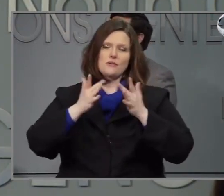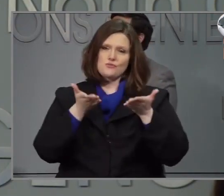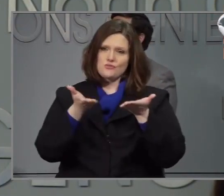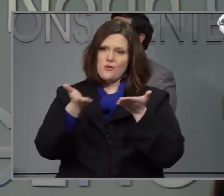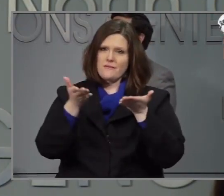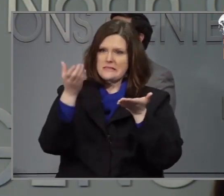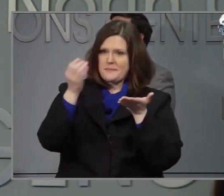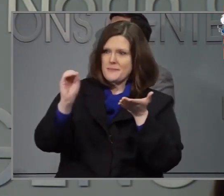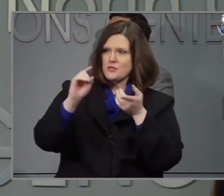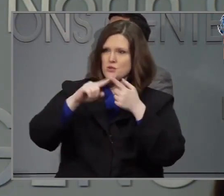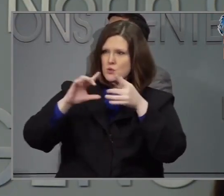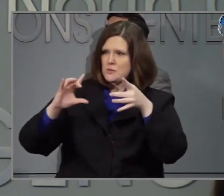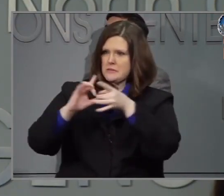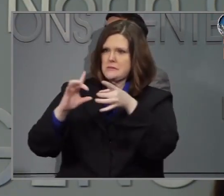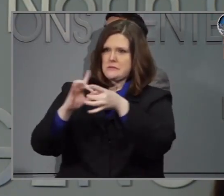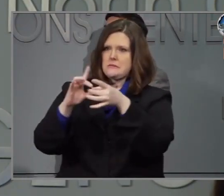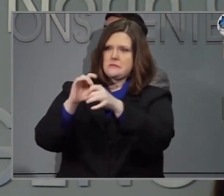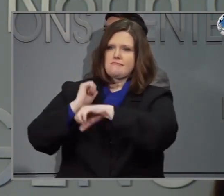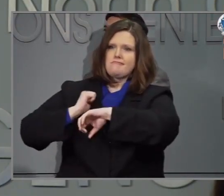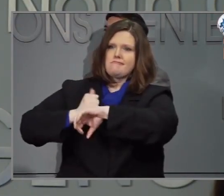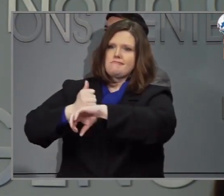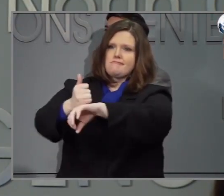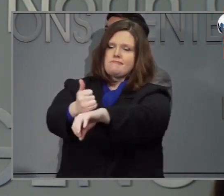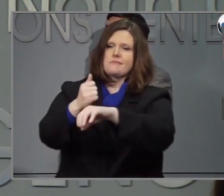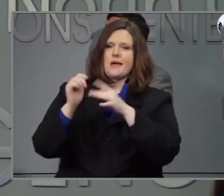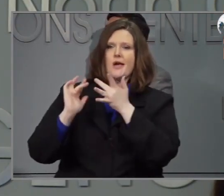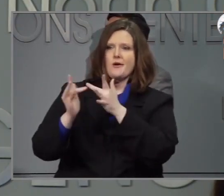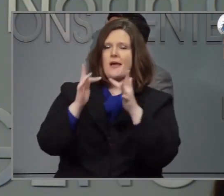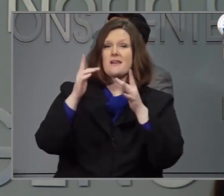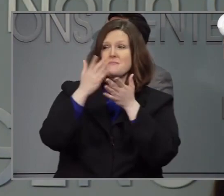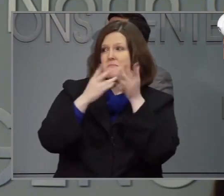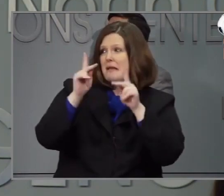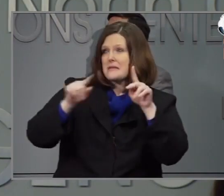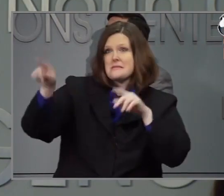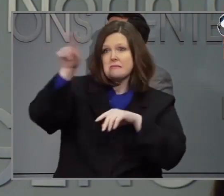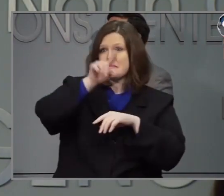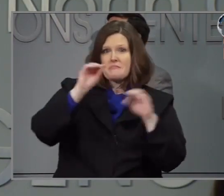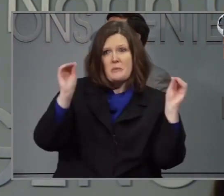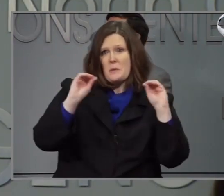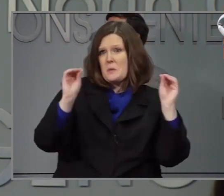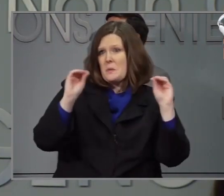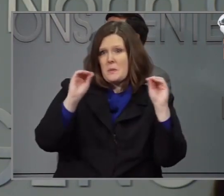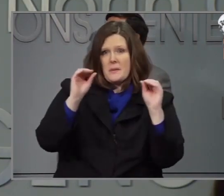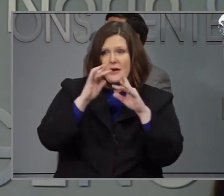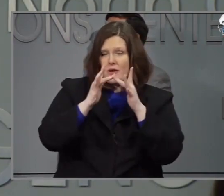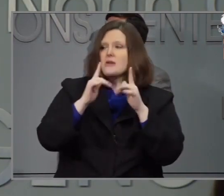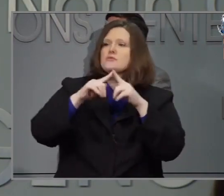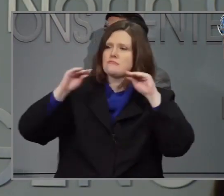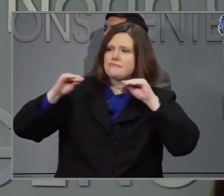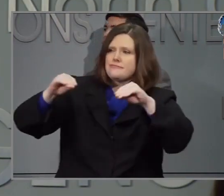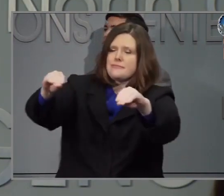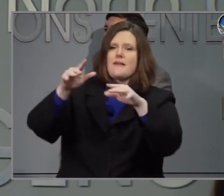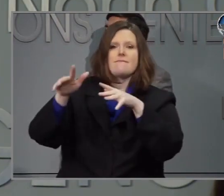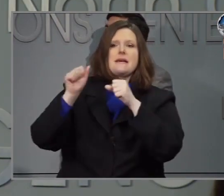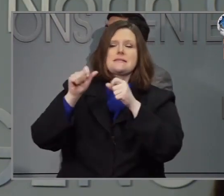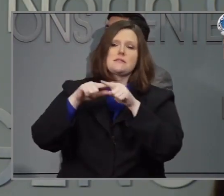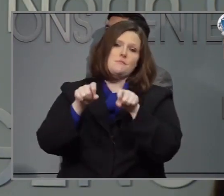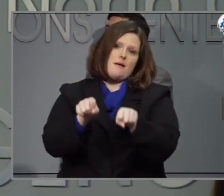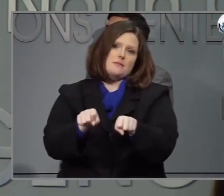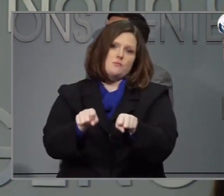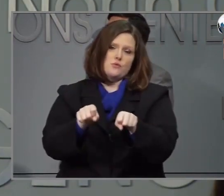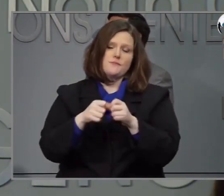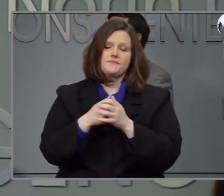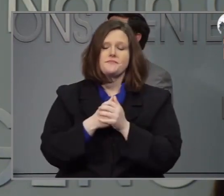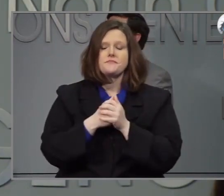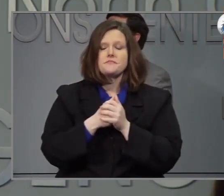prestadores de servicios de internet para insistir que nos ayuden con acceso interno para los estudiantes lo más